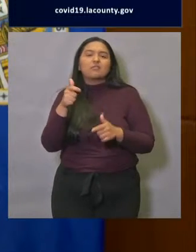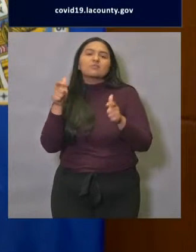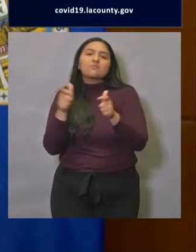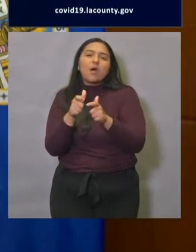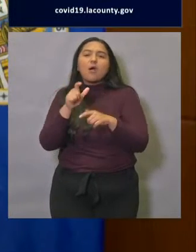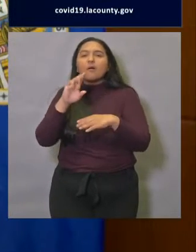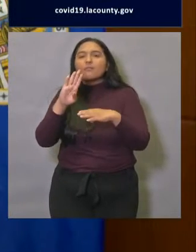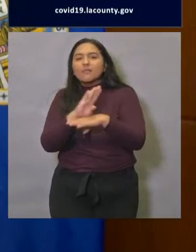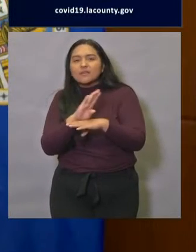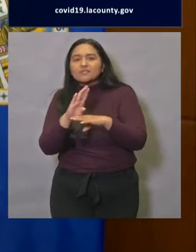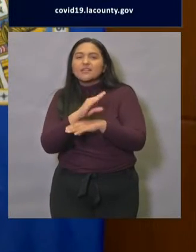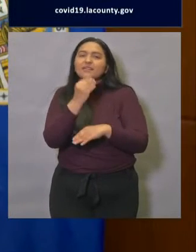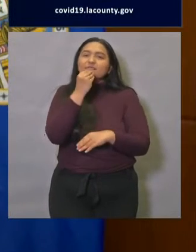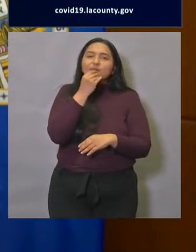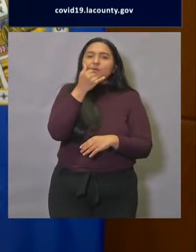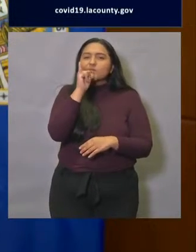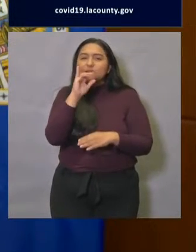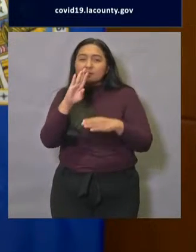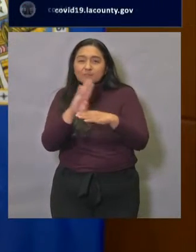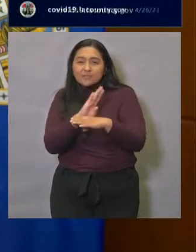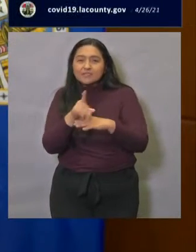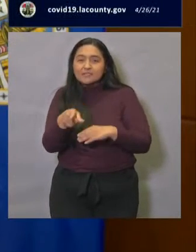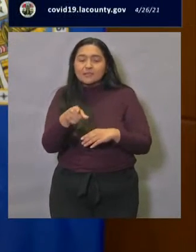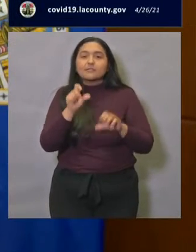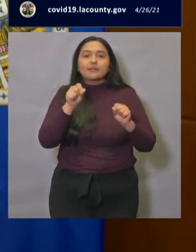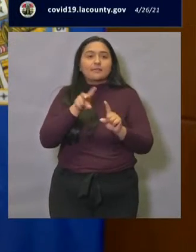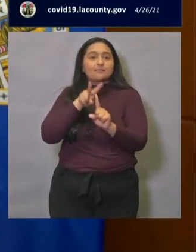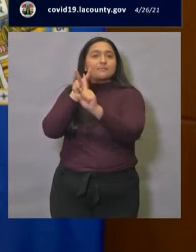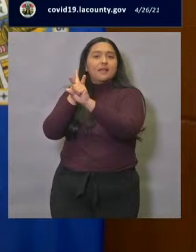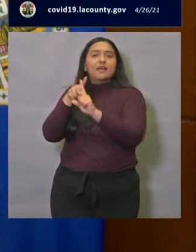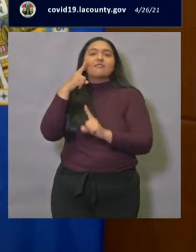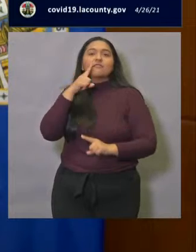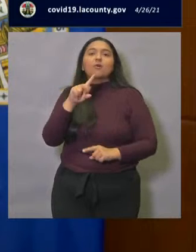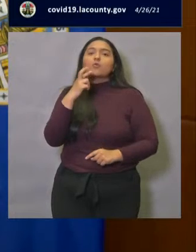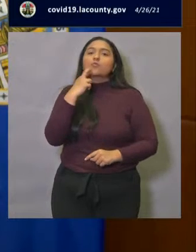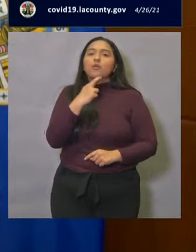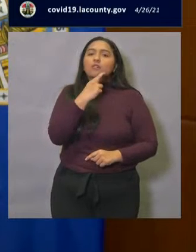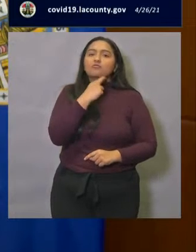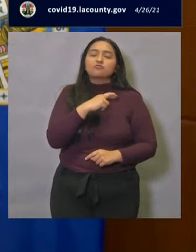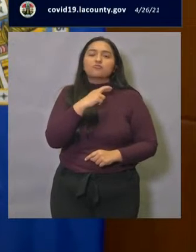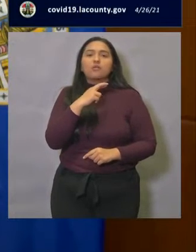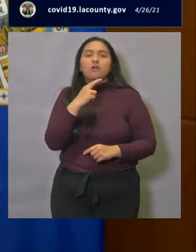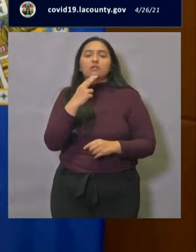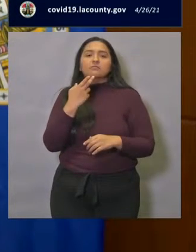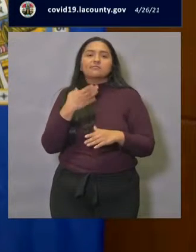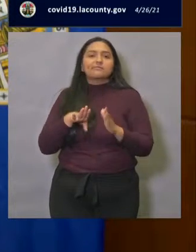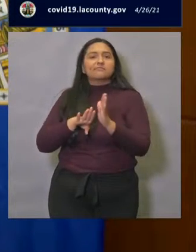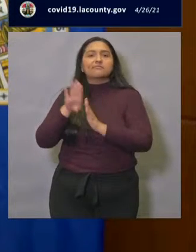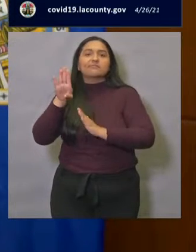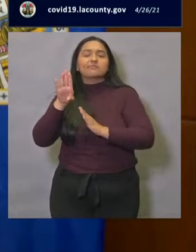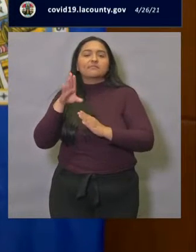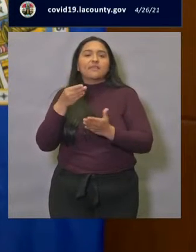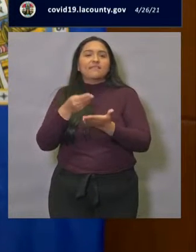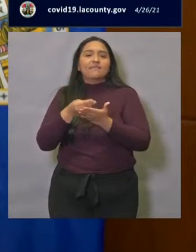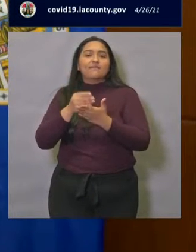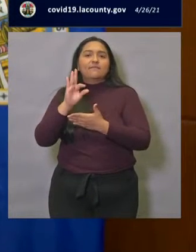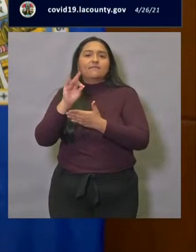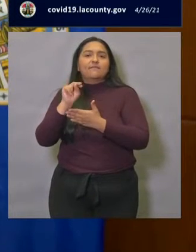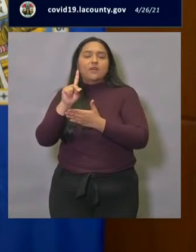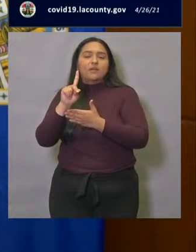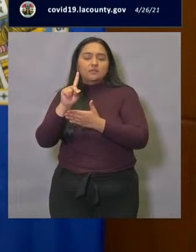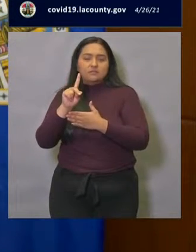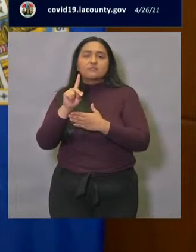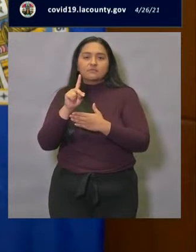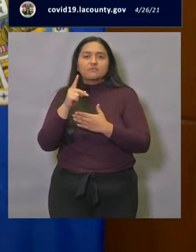bebidas, pueden aplicar para la Restaurant Revitalization Fund. Este programa es para restaurantes,